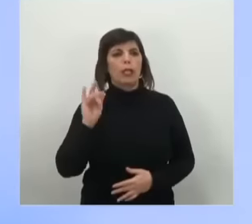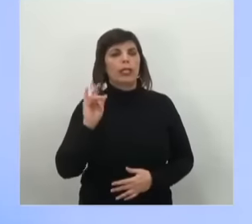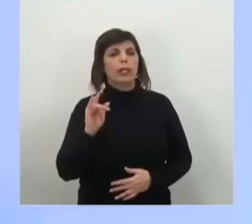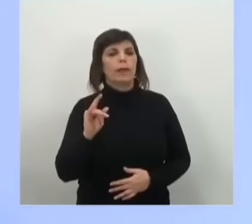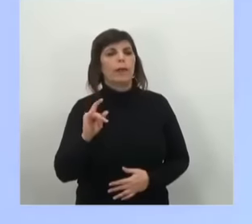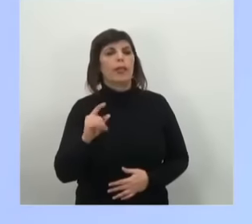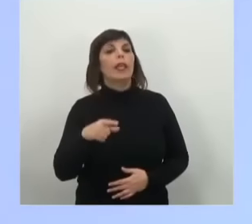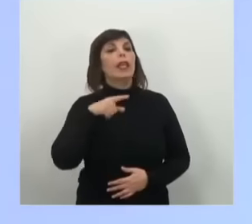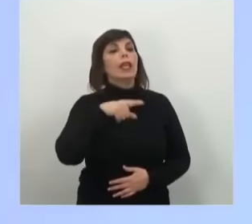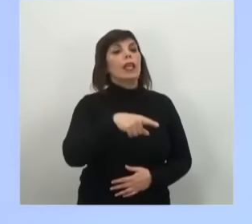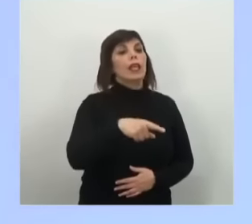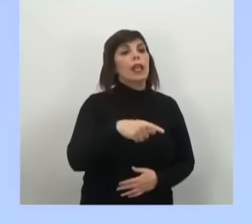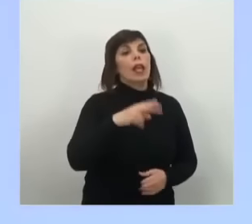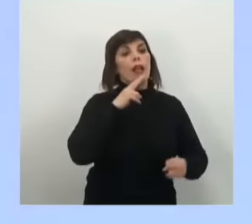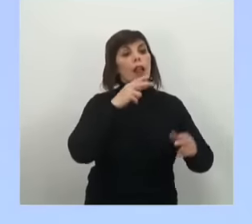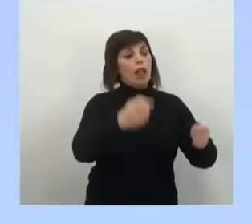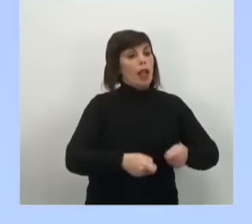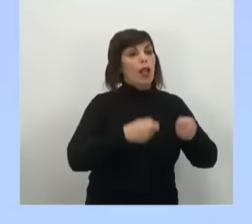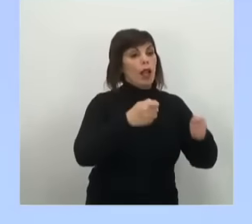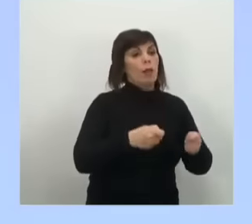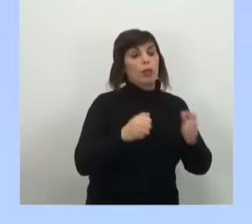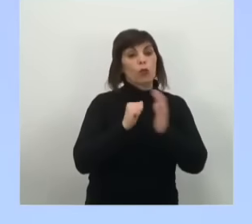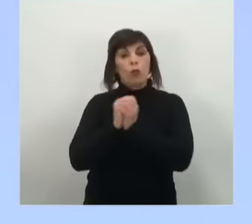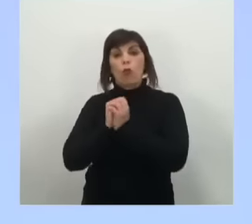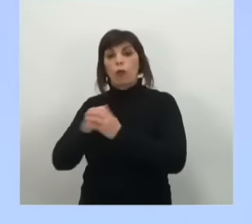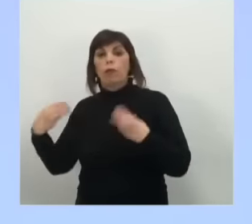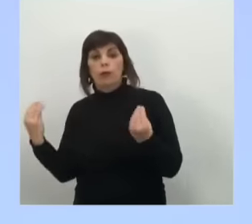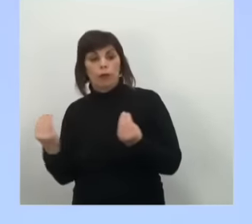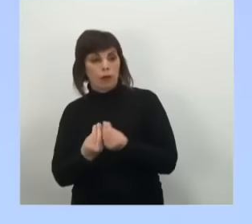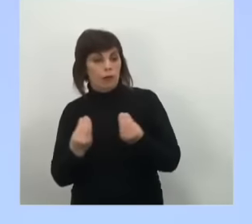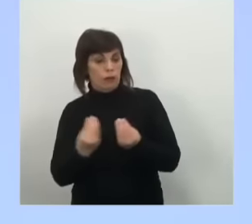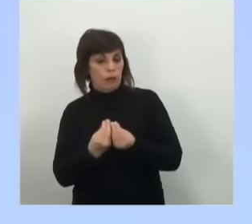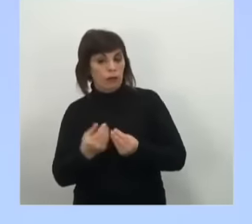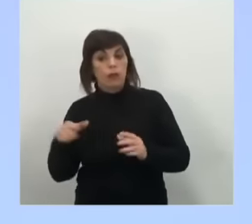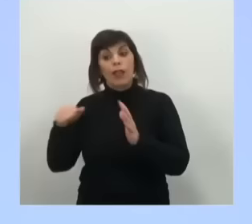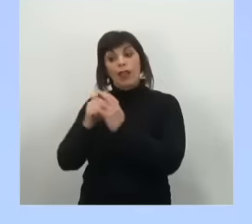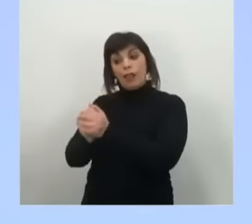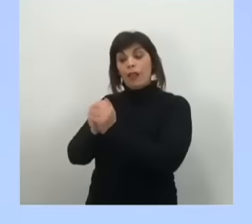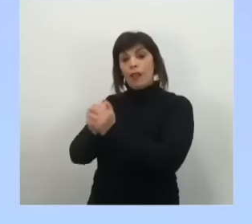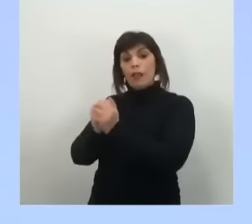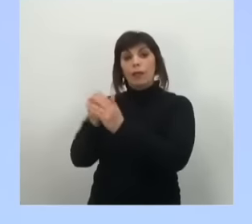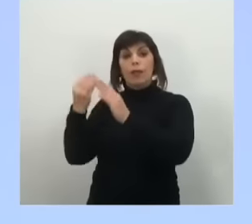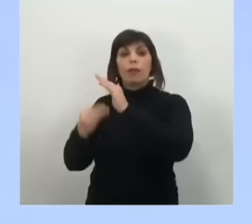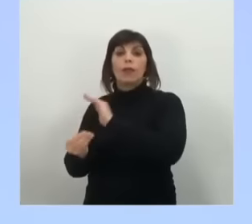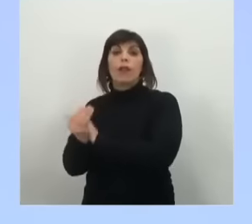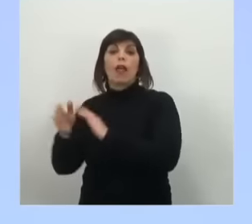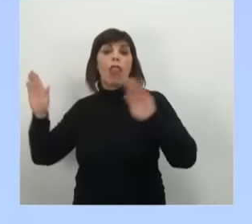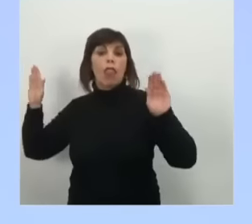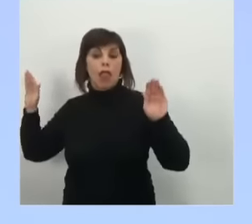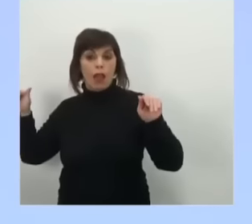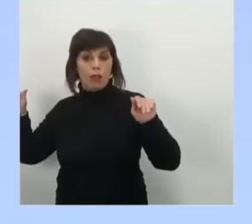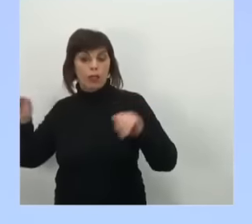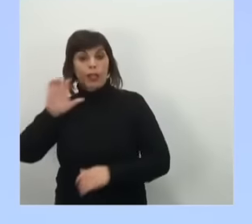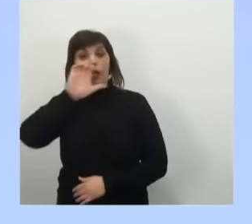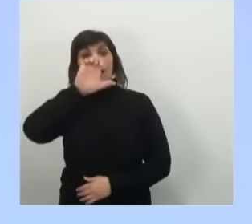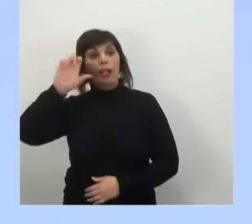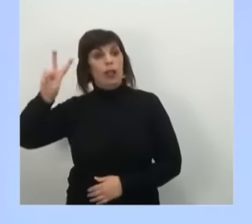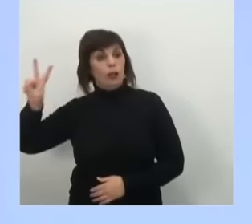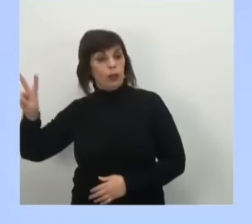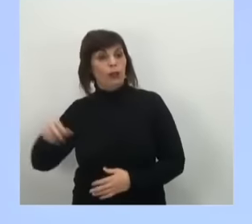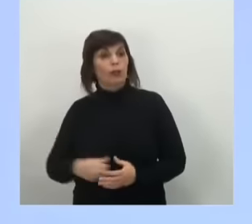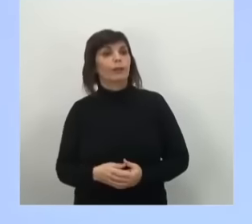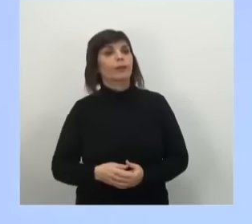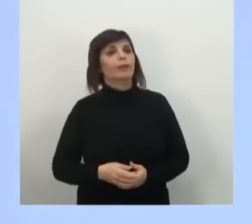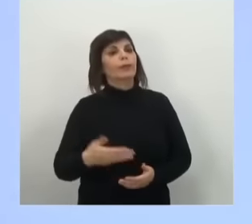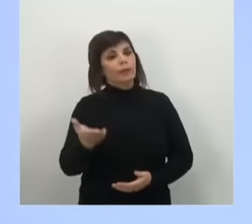de Los Ángeles no que bueno Sabes que mejor estoy en abril en Los Ángeles Ah sabes qué querido